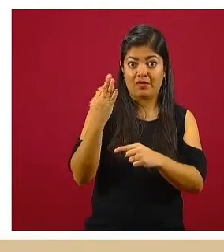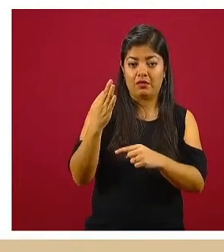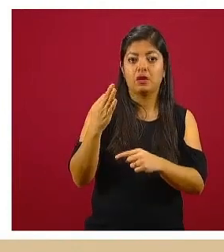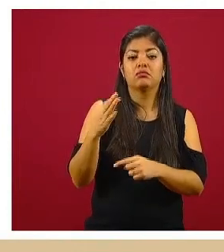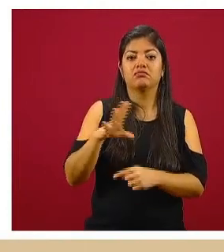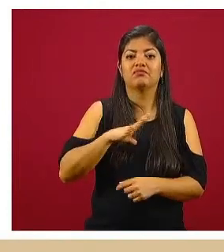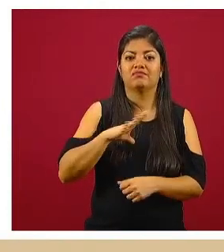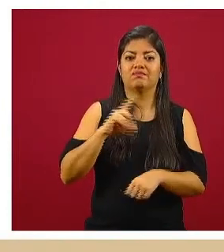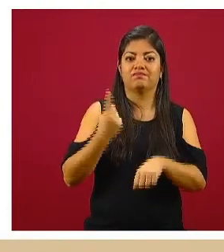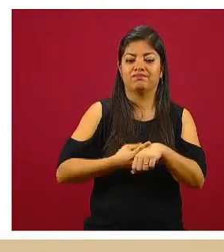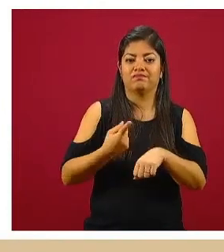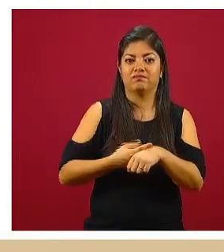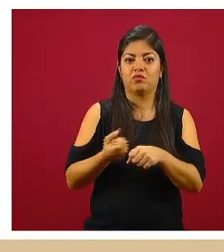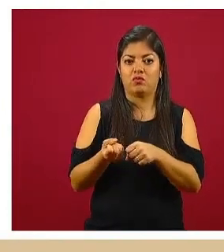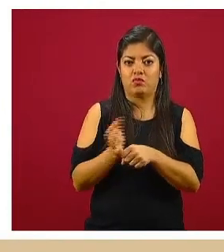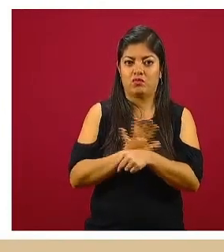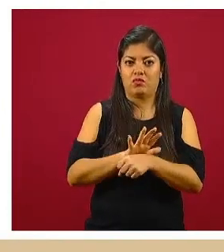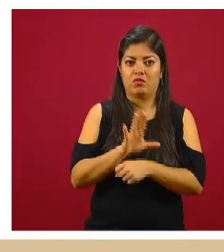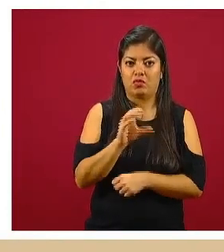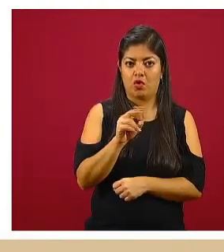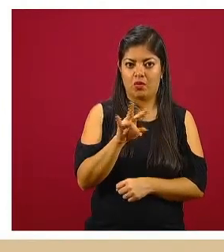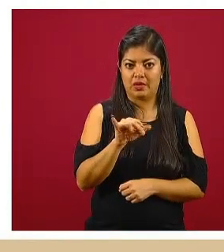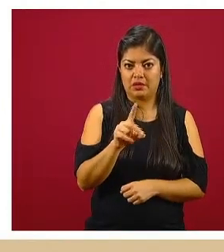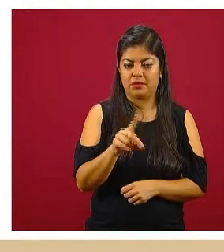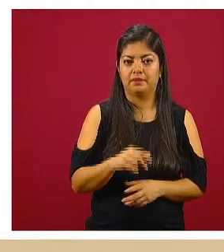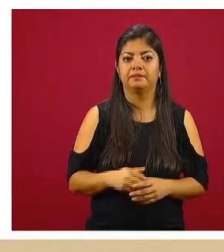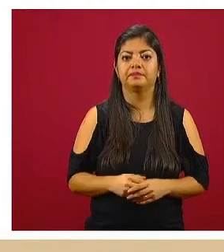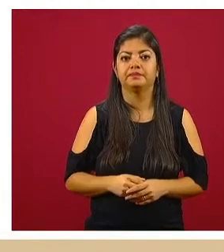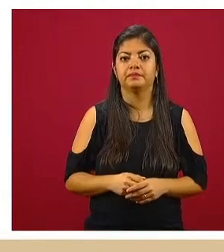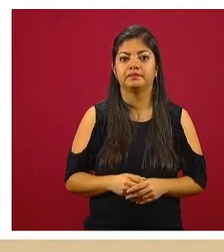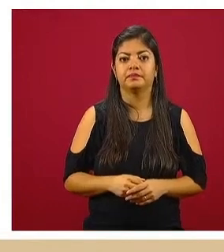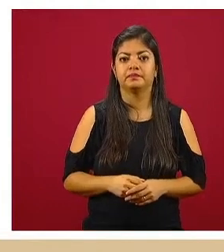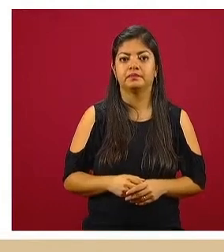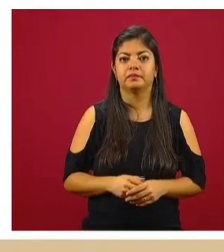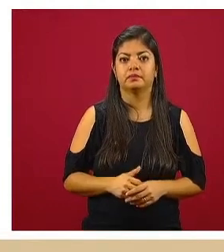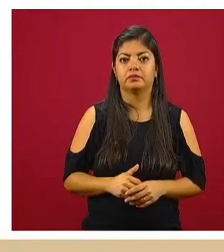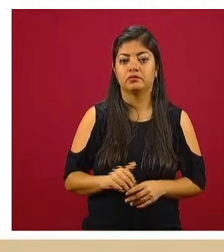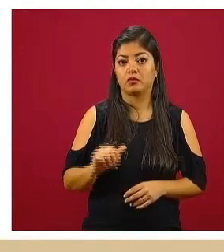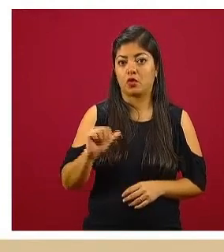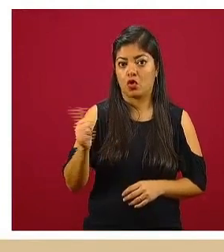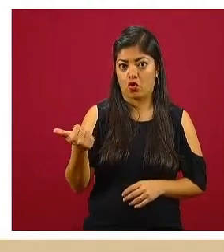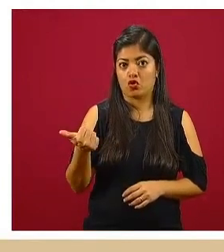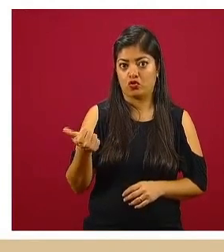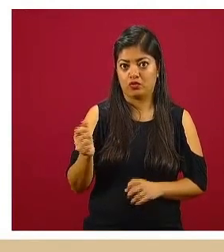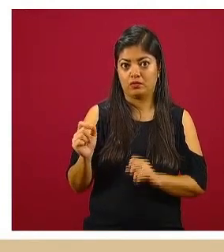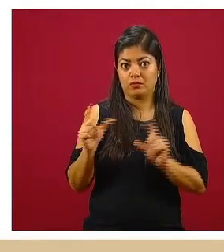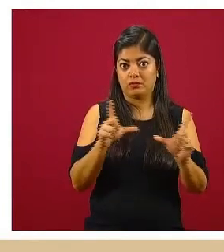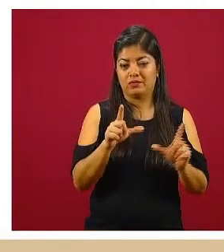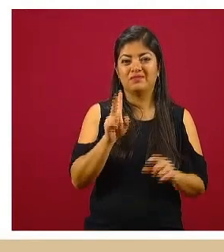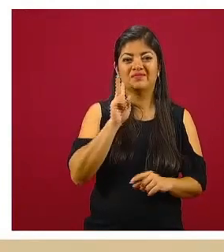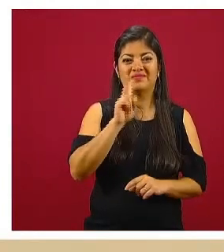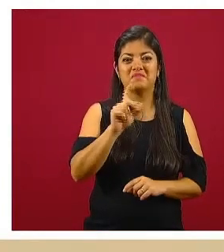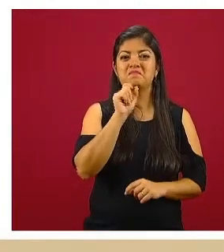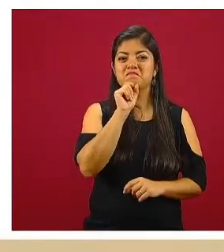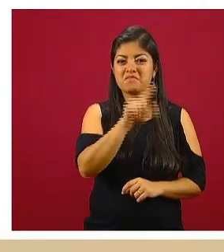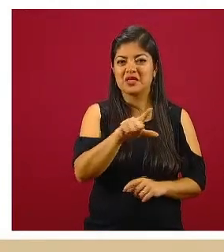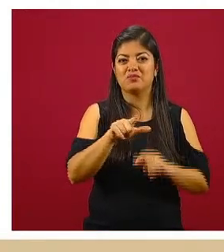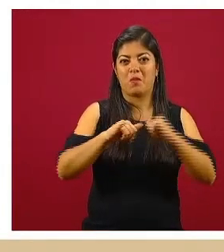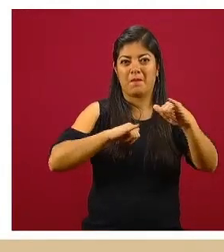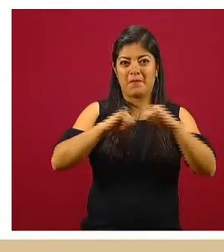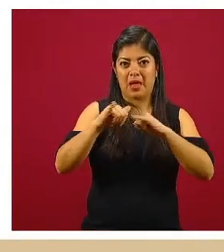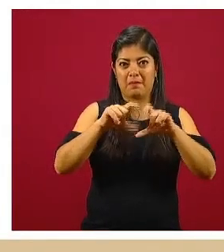tenido COVID y lo han confirmado, se ha confirmado. La siguiente diapositiva nos muestra precisamente lo que el mapa revela, que